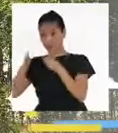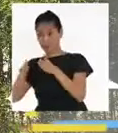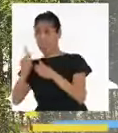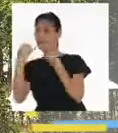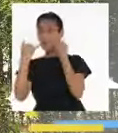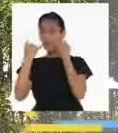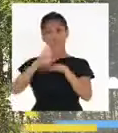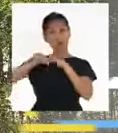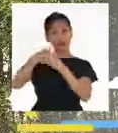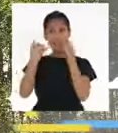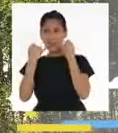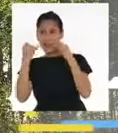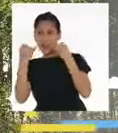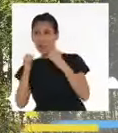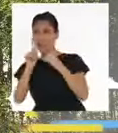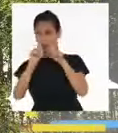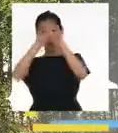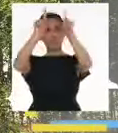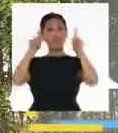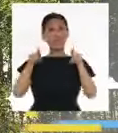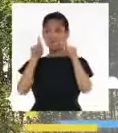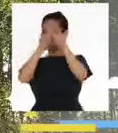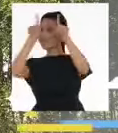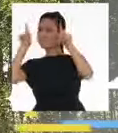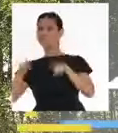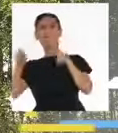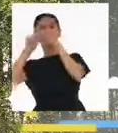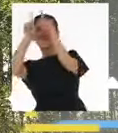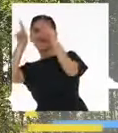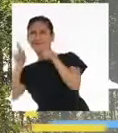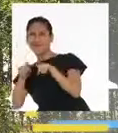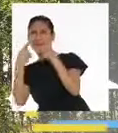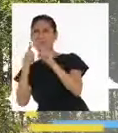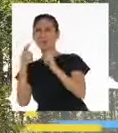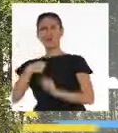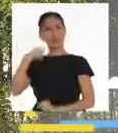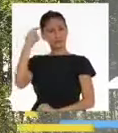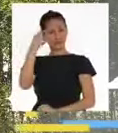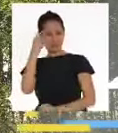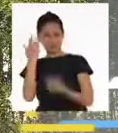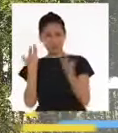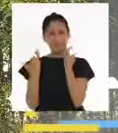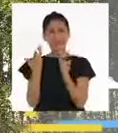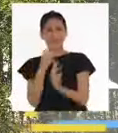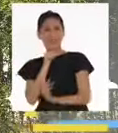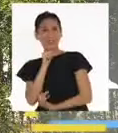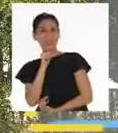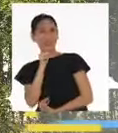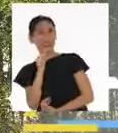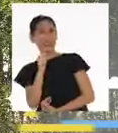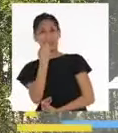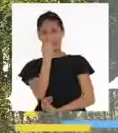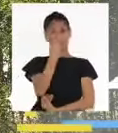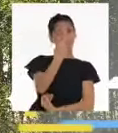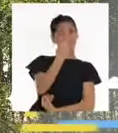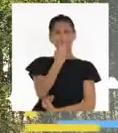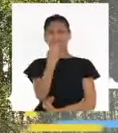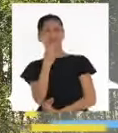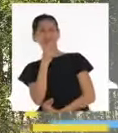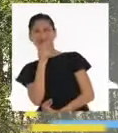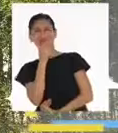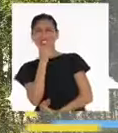tabla de frecuencias! Pero yo creo que no se visualiza qué actividad fue la que